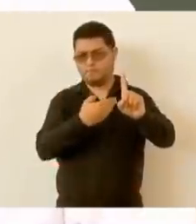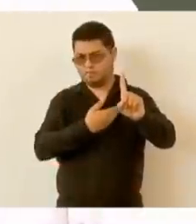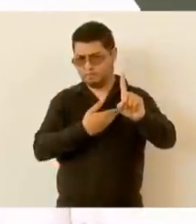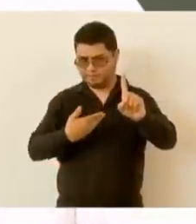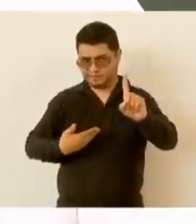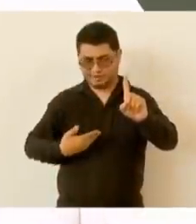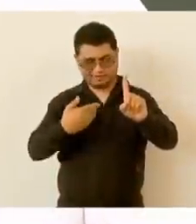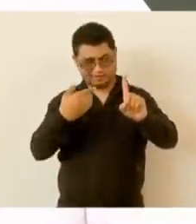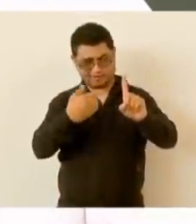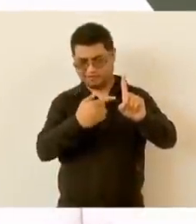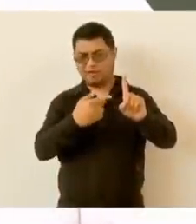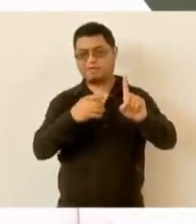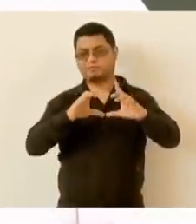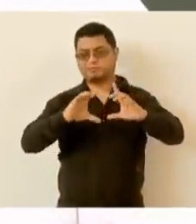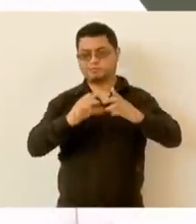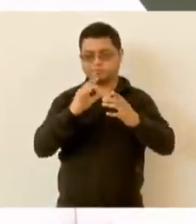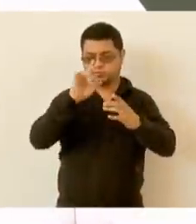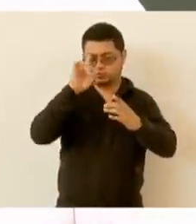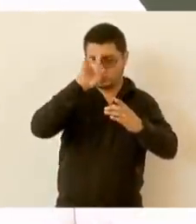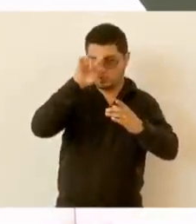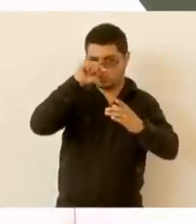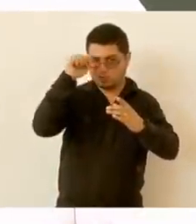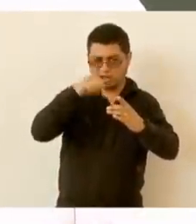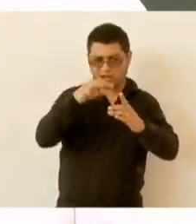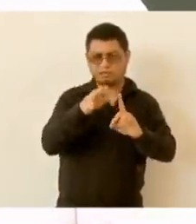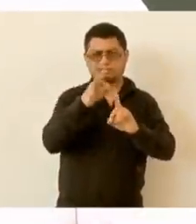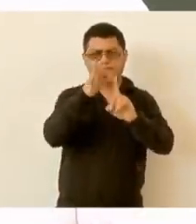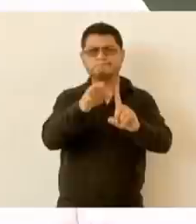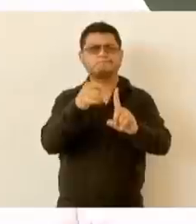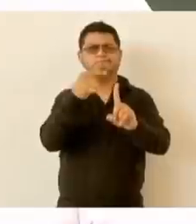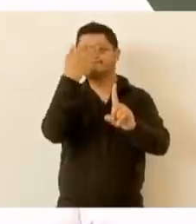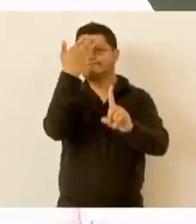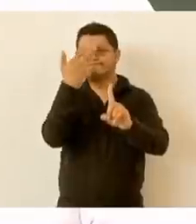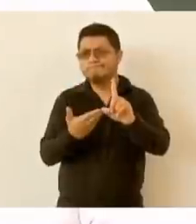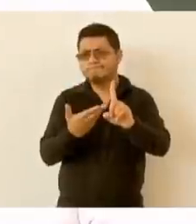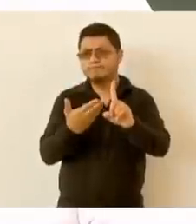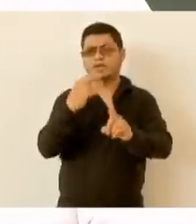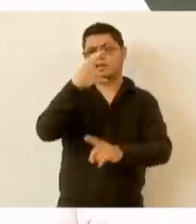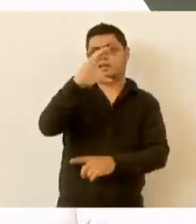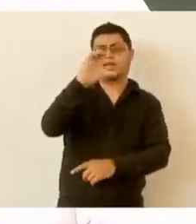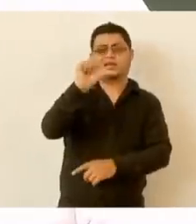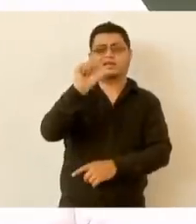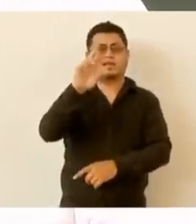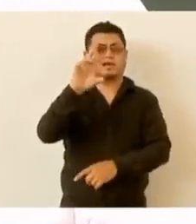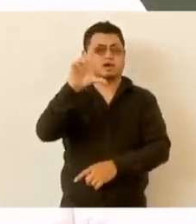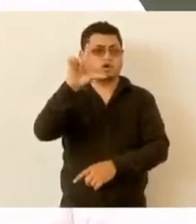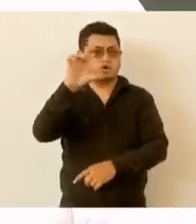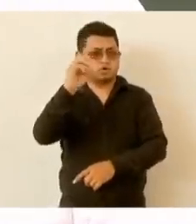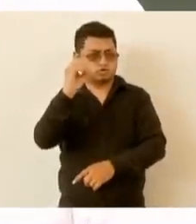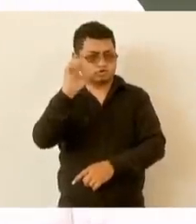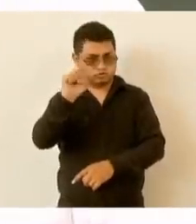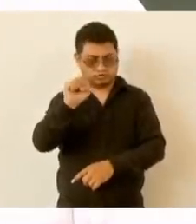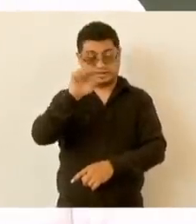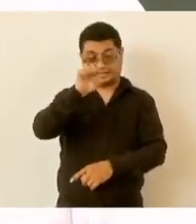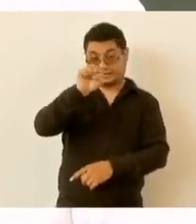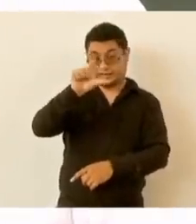del consejo es Carlos Slim, es una